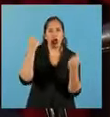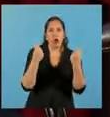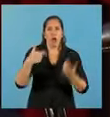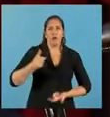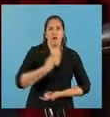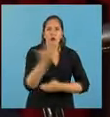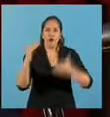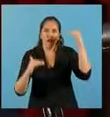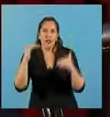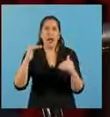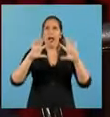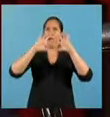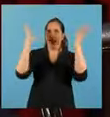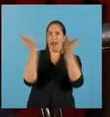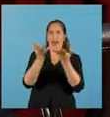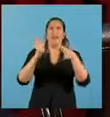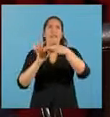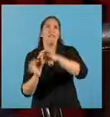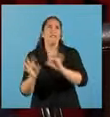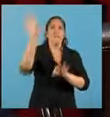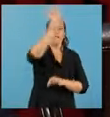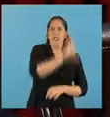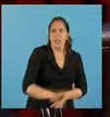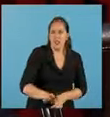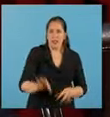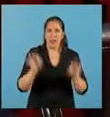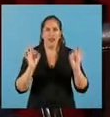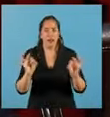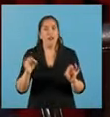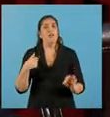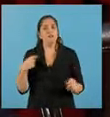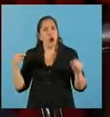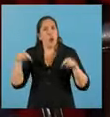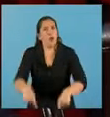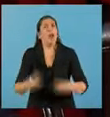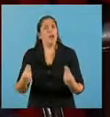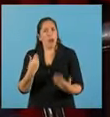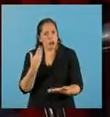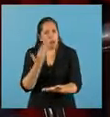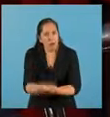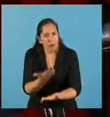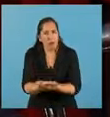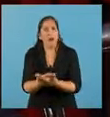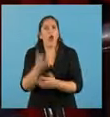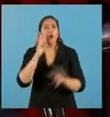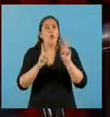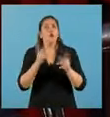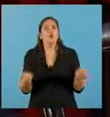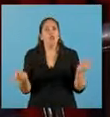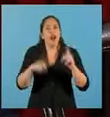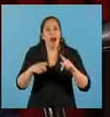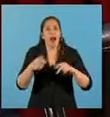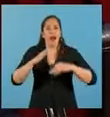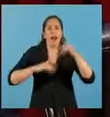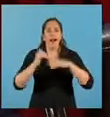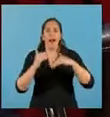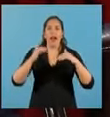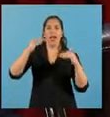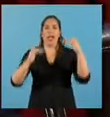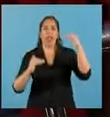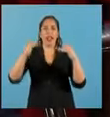social, ecológico, federal. Vengo a proponerles que reconstruyamos los equilibrios que nunca debimos haber